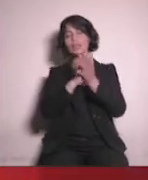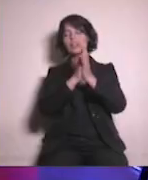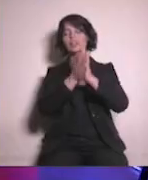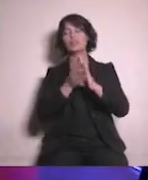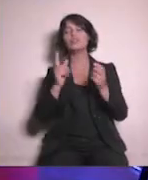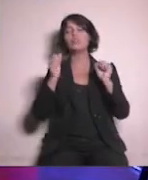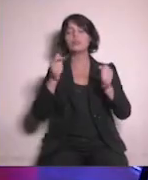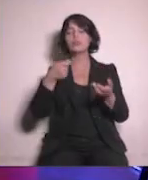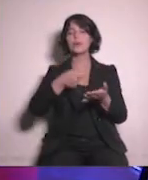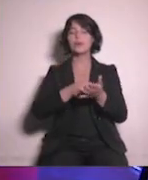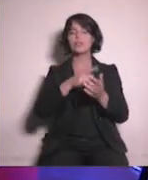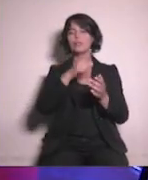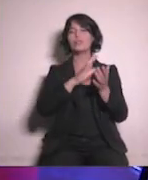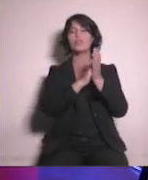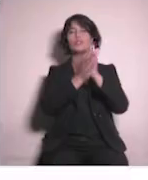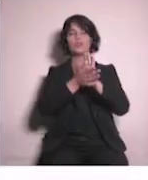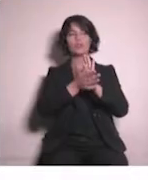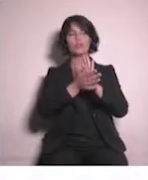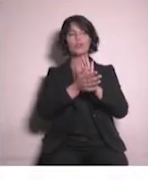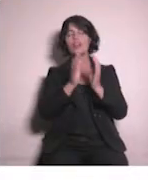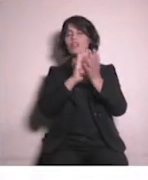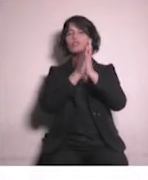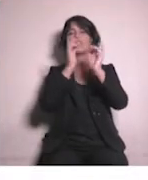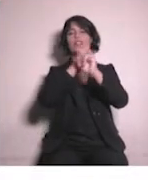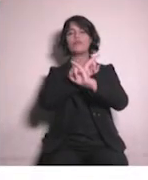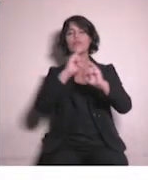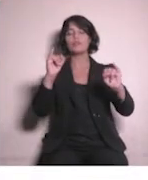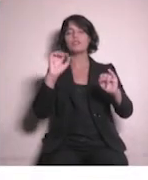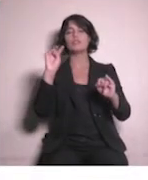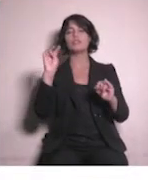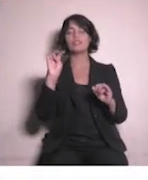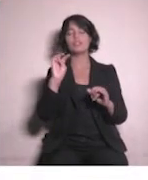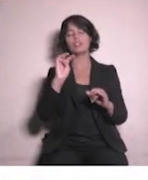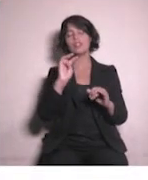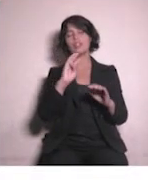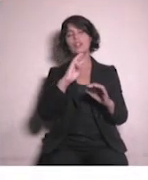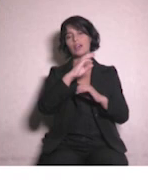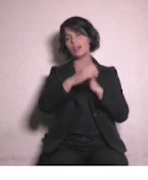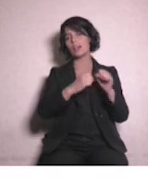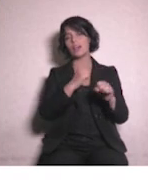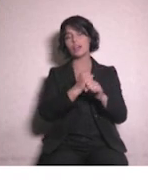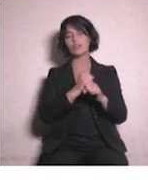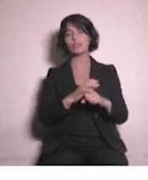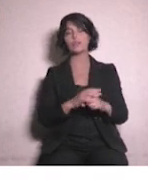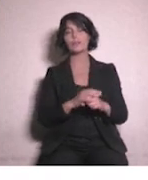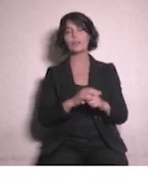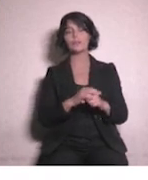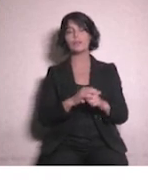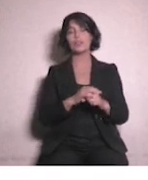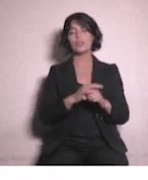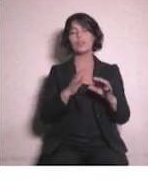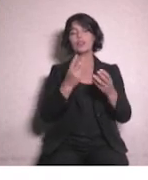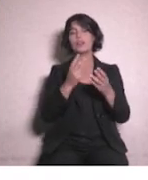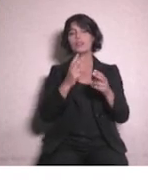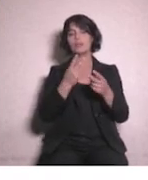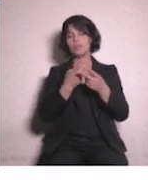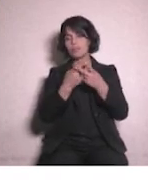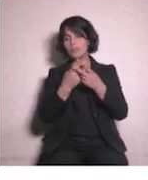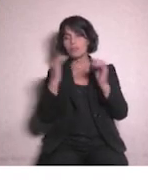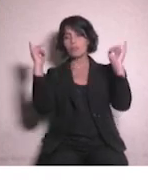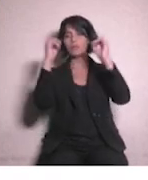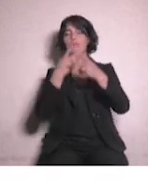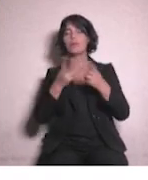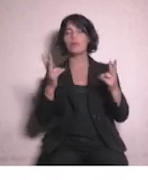pagado, está la información al tercer trimestre, pero está anualizada en base a lo que está publicado en la